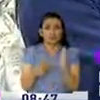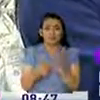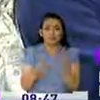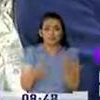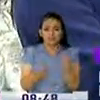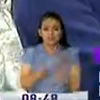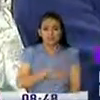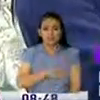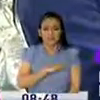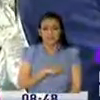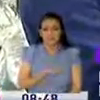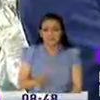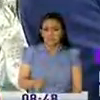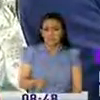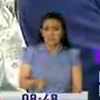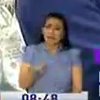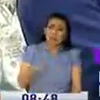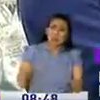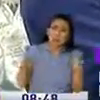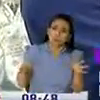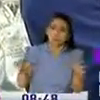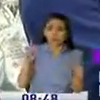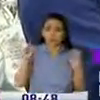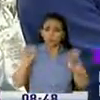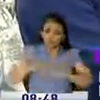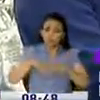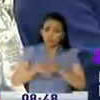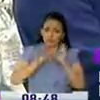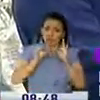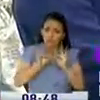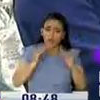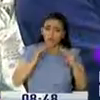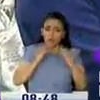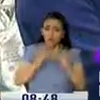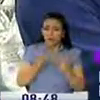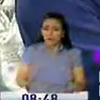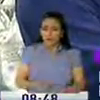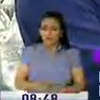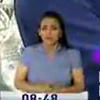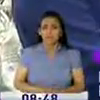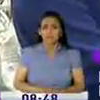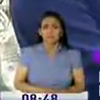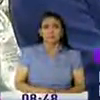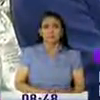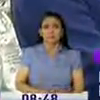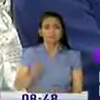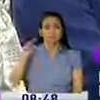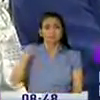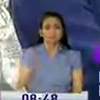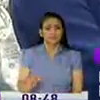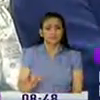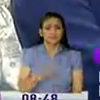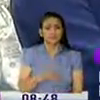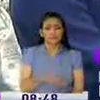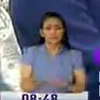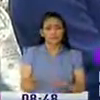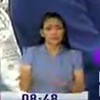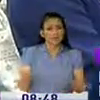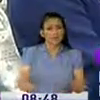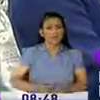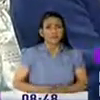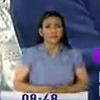no hay pretexto para generar las intervenciones en las viviendas, ¿no? Porque mire, prácticamente es un costo mínimo que el que tienen que cubrir, y